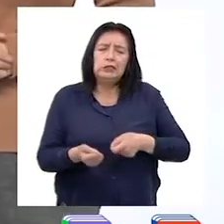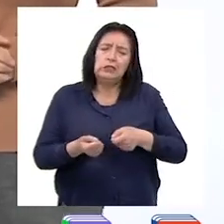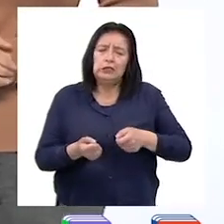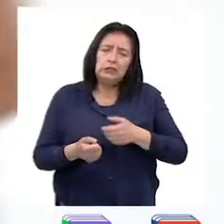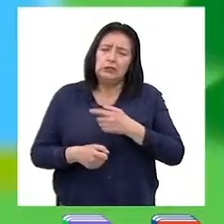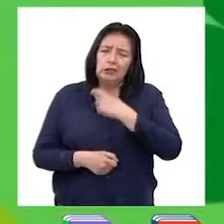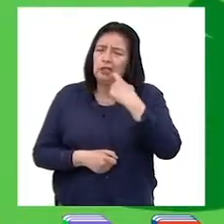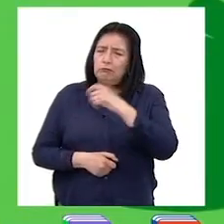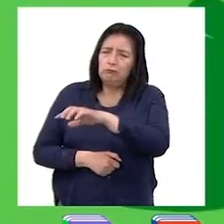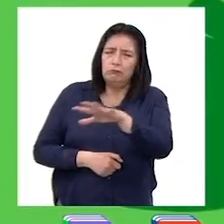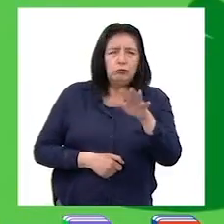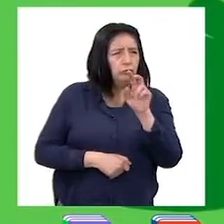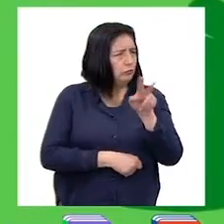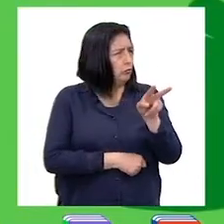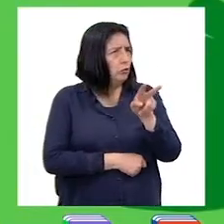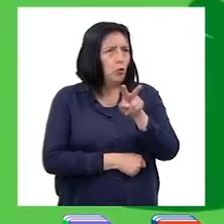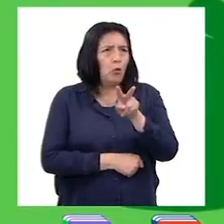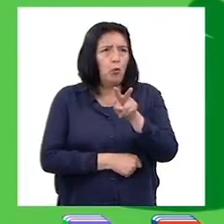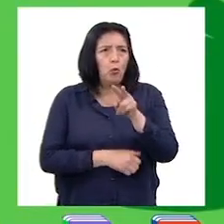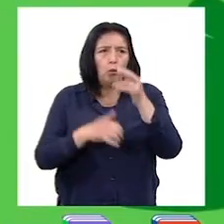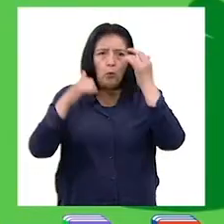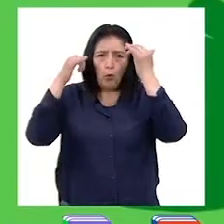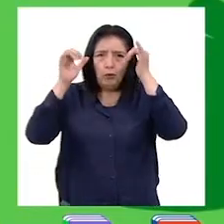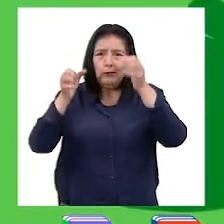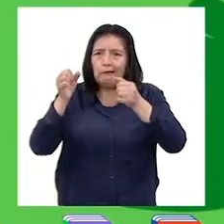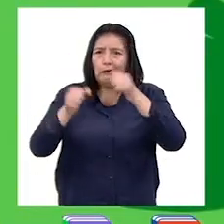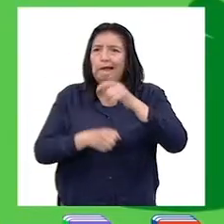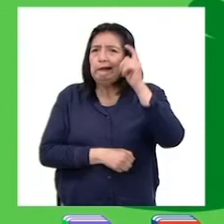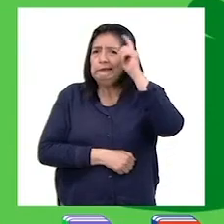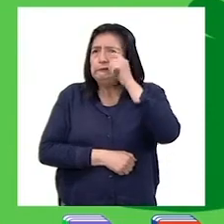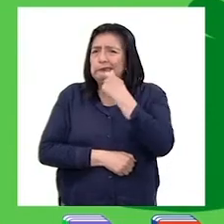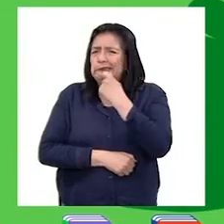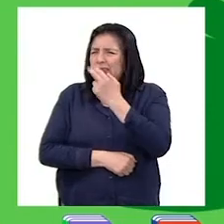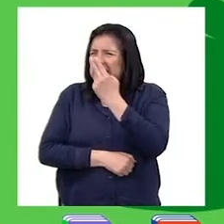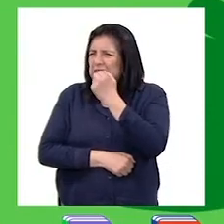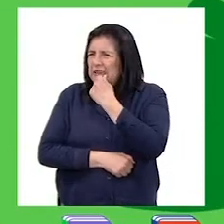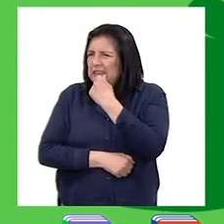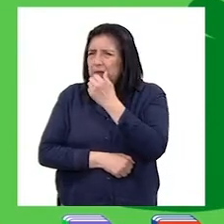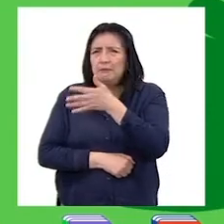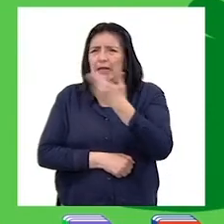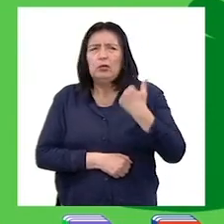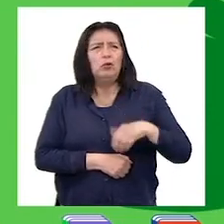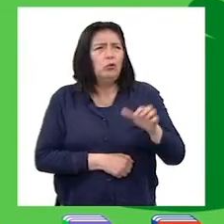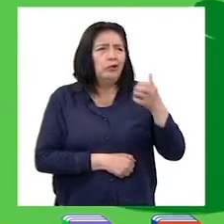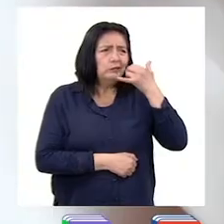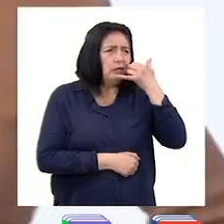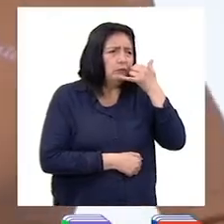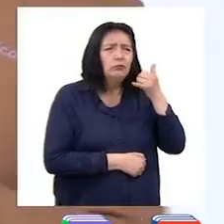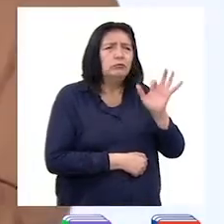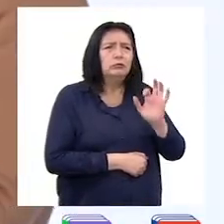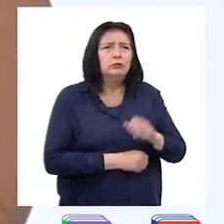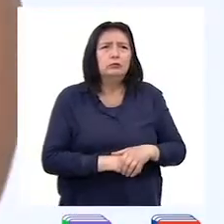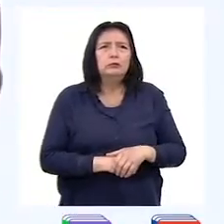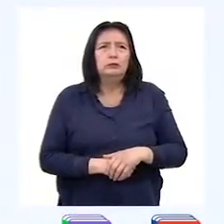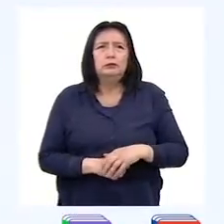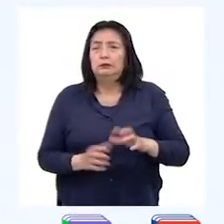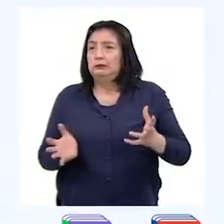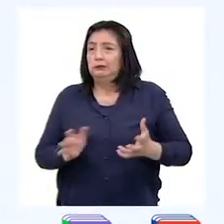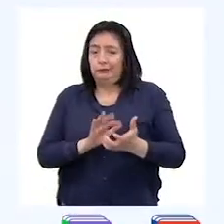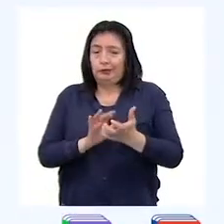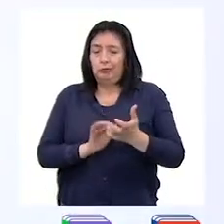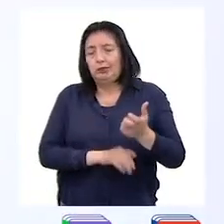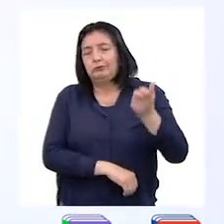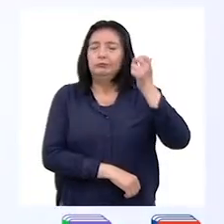cuando dijo, uy, la vaca de mi tío Arturo está un poco rara. Mejor lo llamo para contarle. Sacó